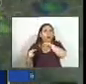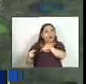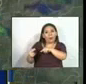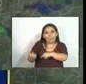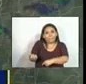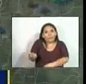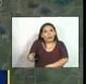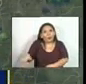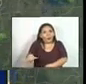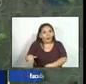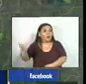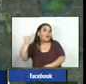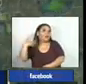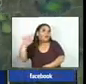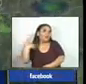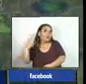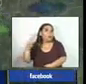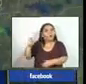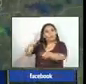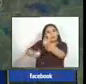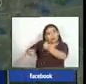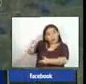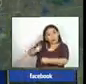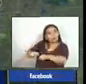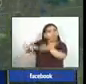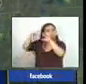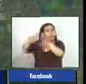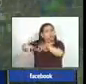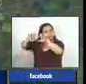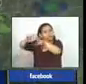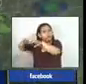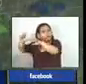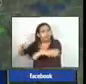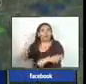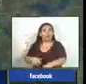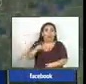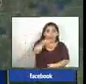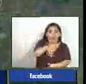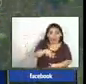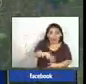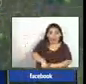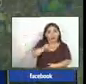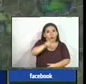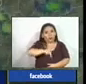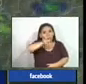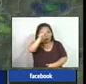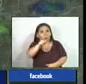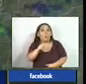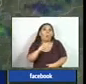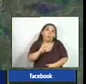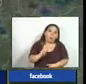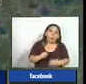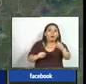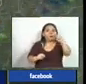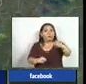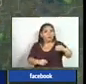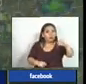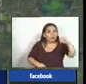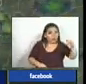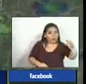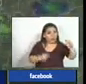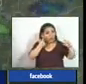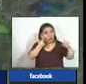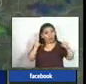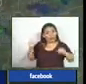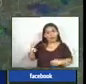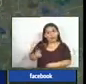cercanía de San Miguel y Usulután. Las lluvias en la zona norte estarían abarcando también buena parte de la zona occidental. Así es que ahí está la